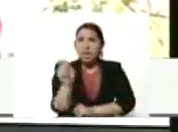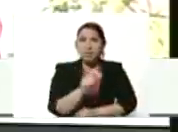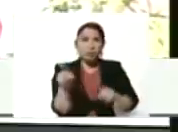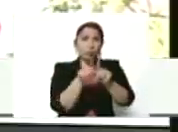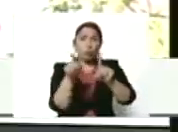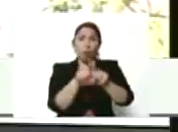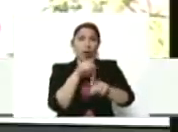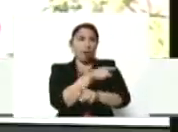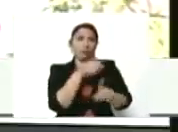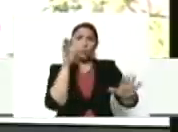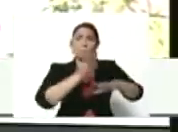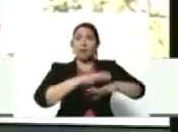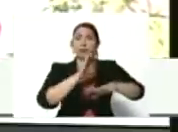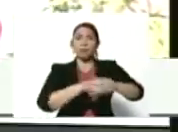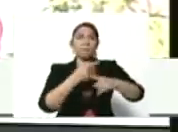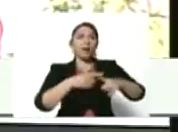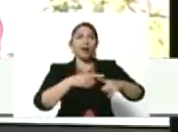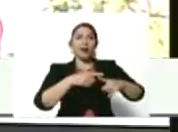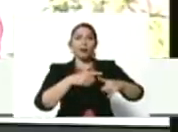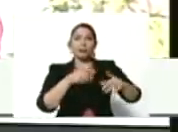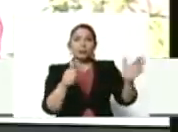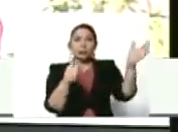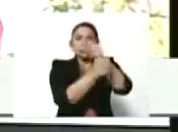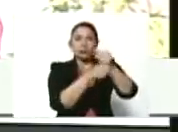caso, pero apenas lo vieron